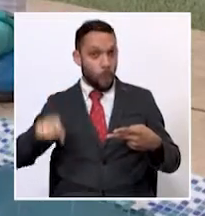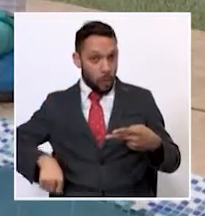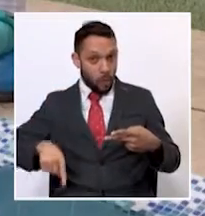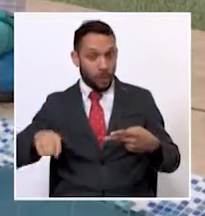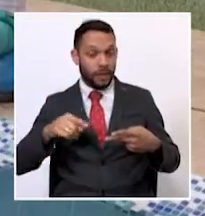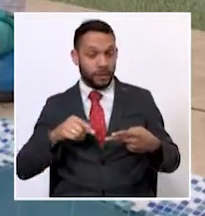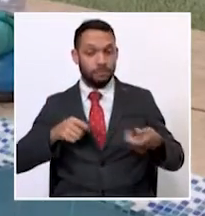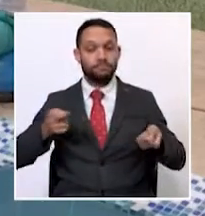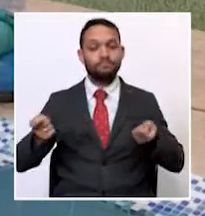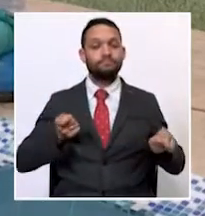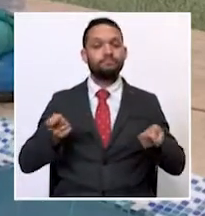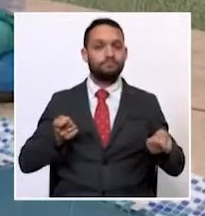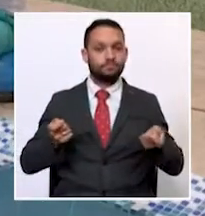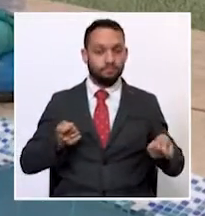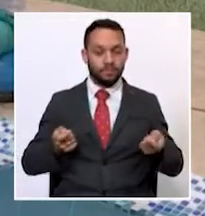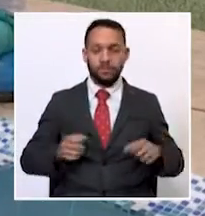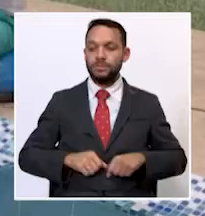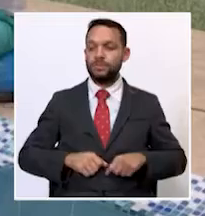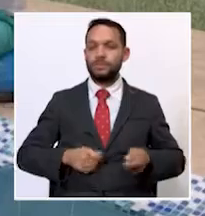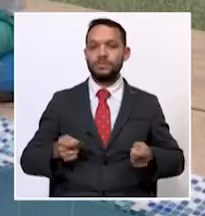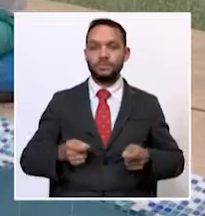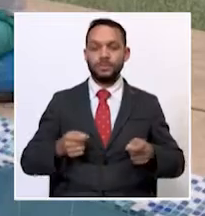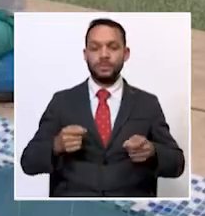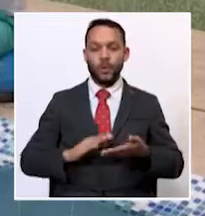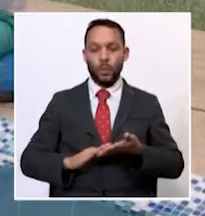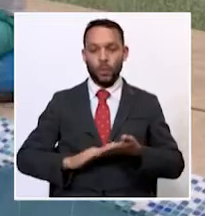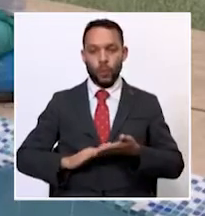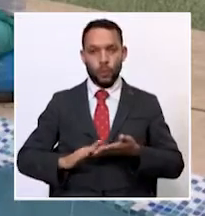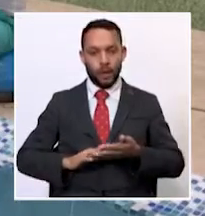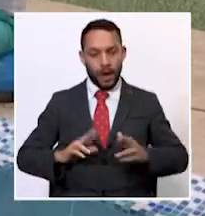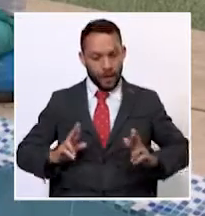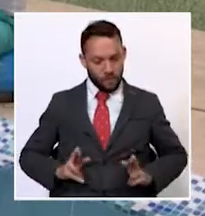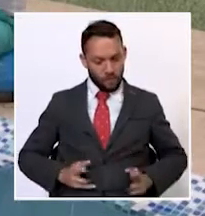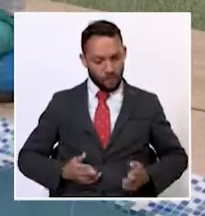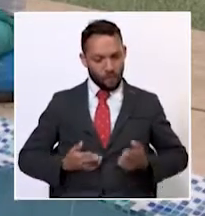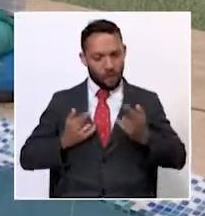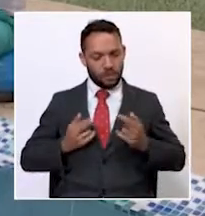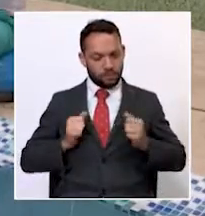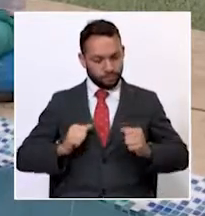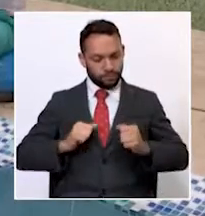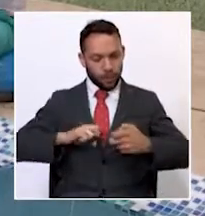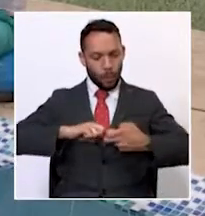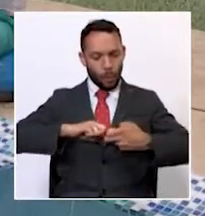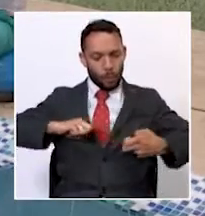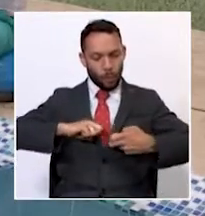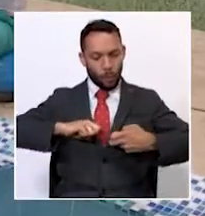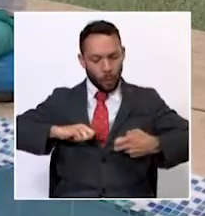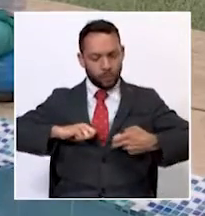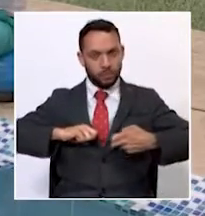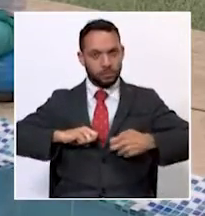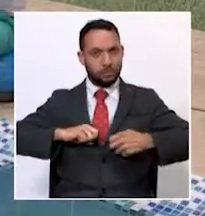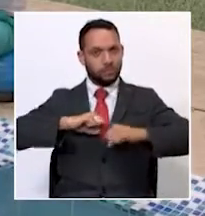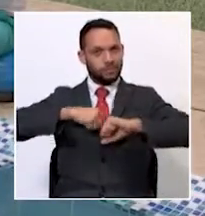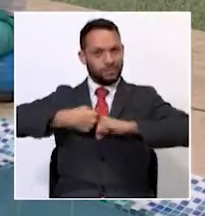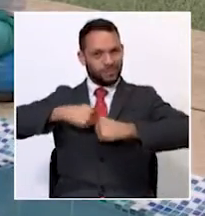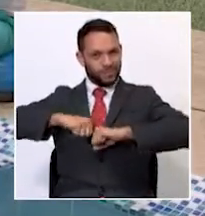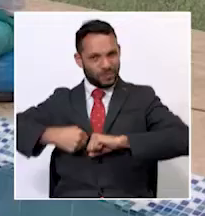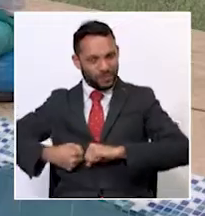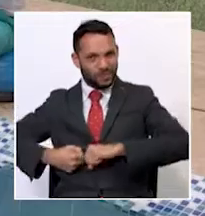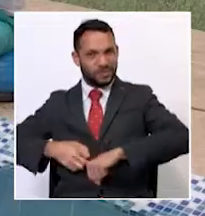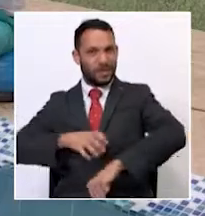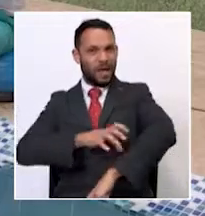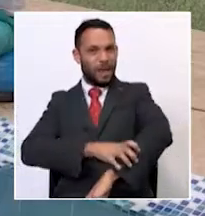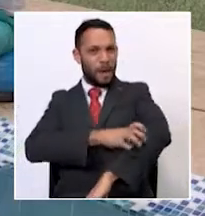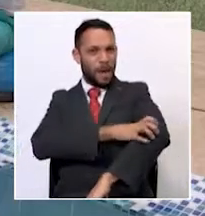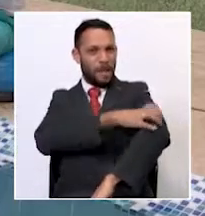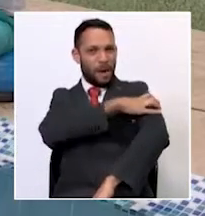permitir recuperar flexibilidad, recuperar procesos inflamatorios,